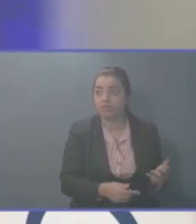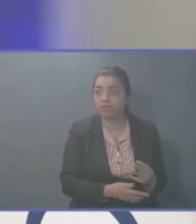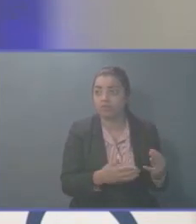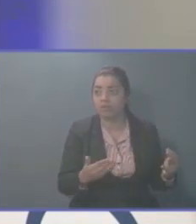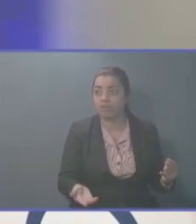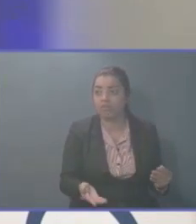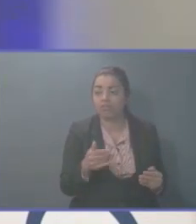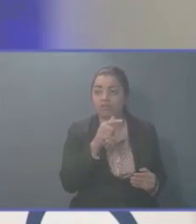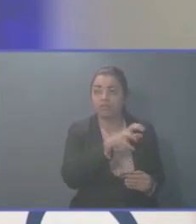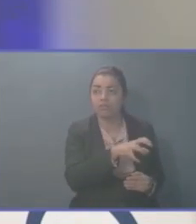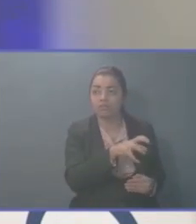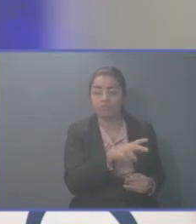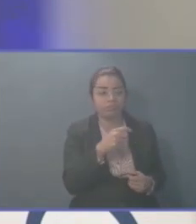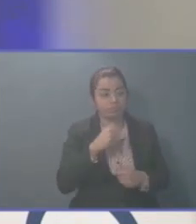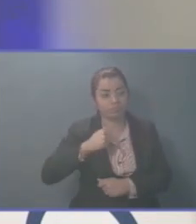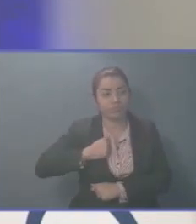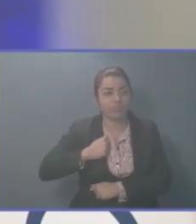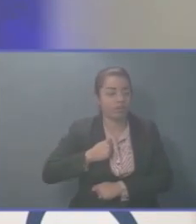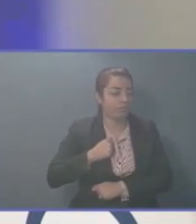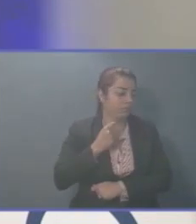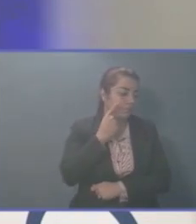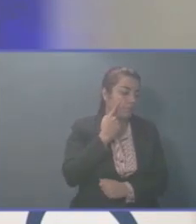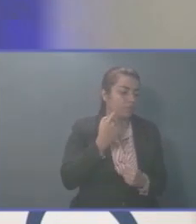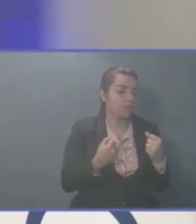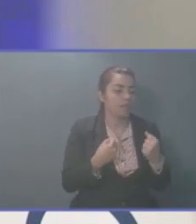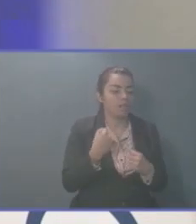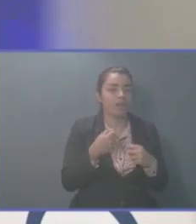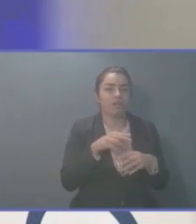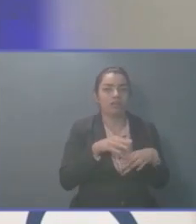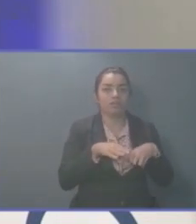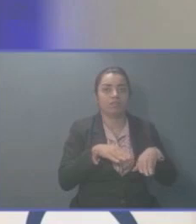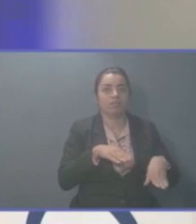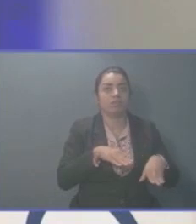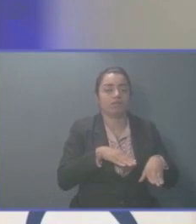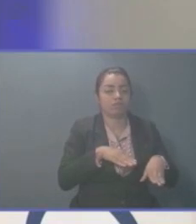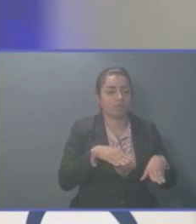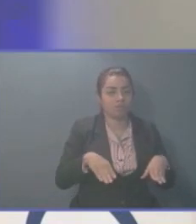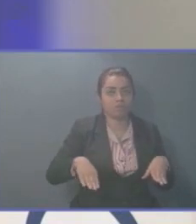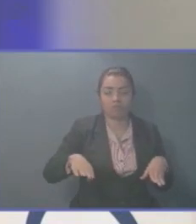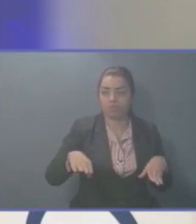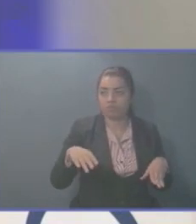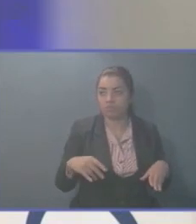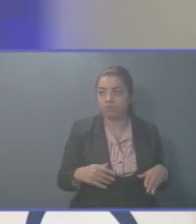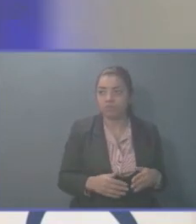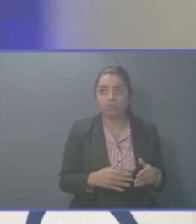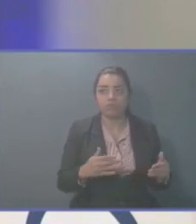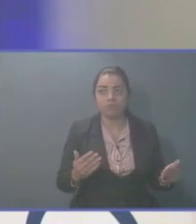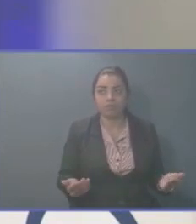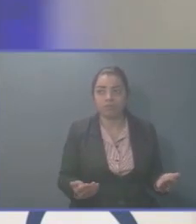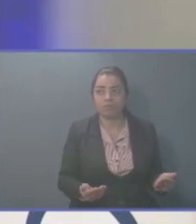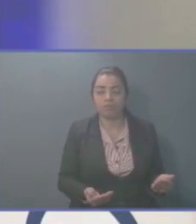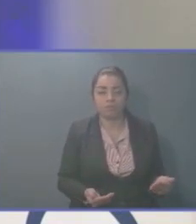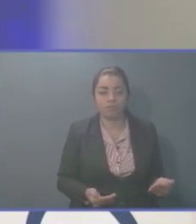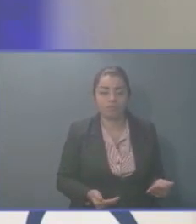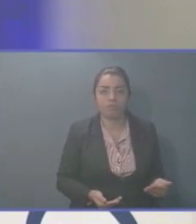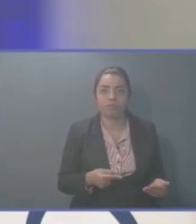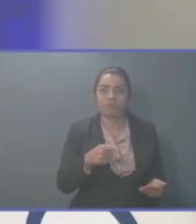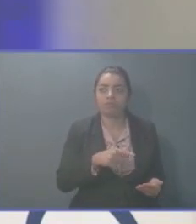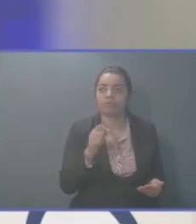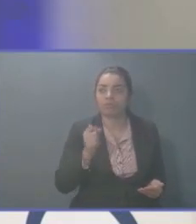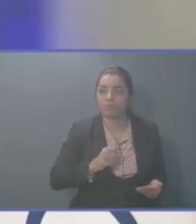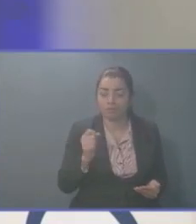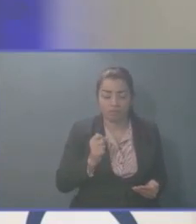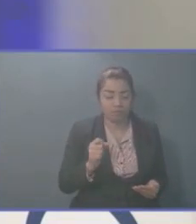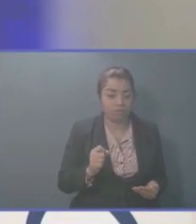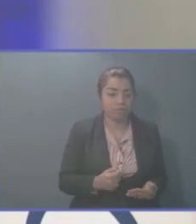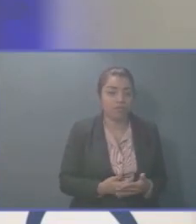que permanecían por mucho tiempo en vehículos, y que cuando uno verifica sí son parte